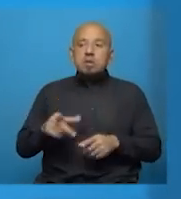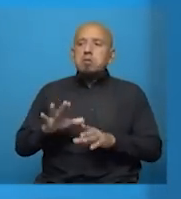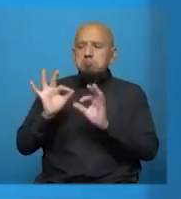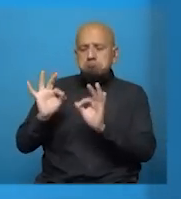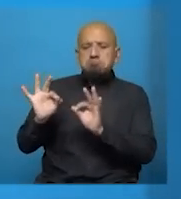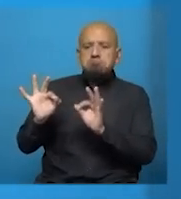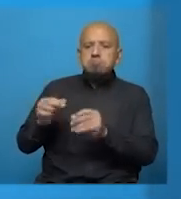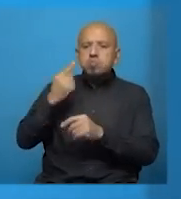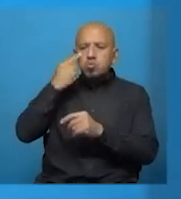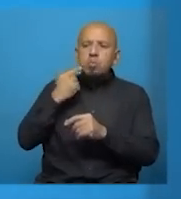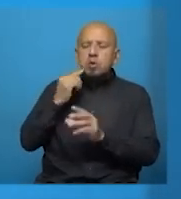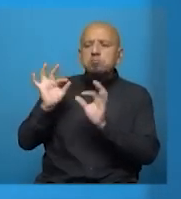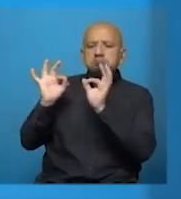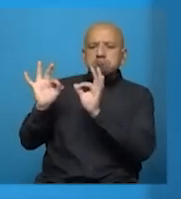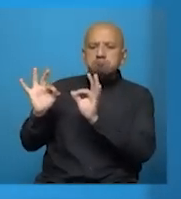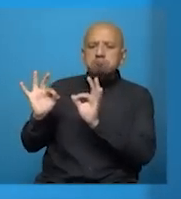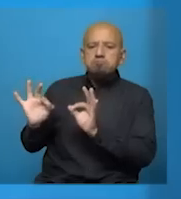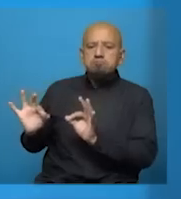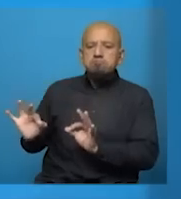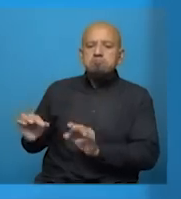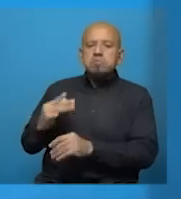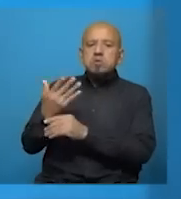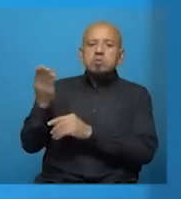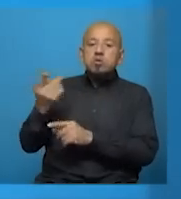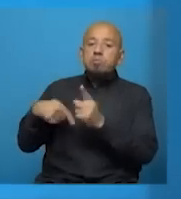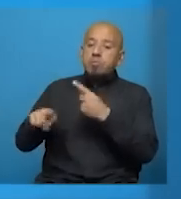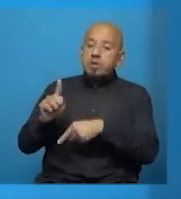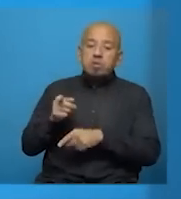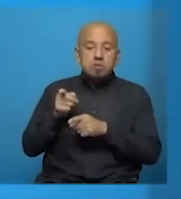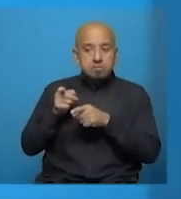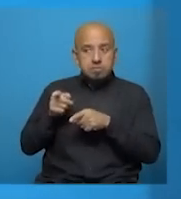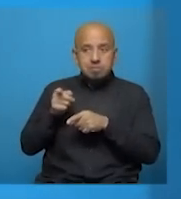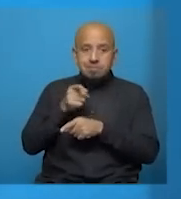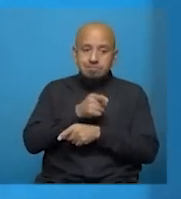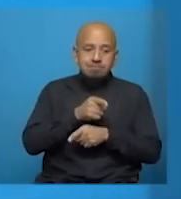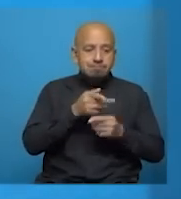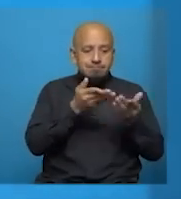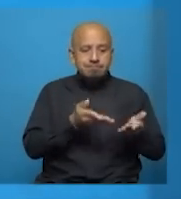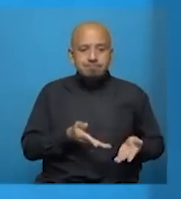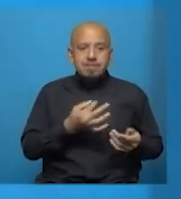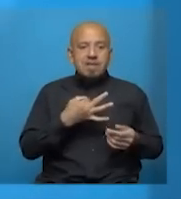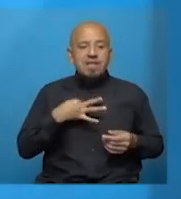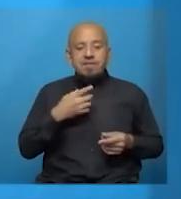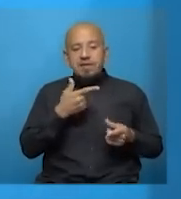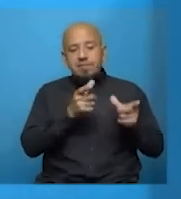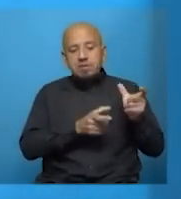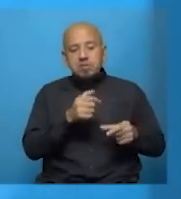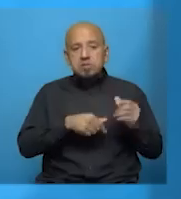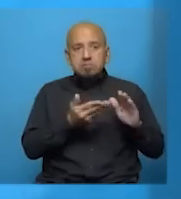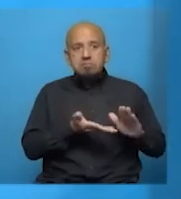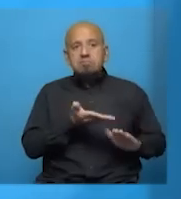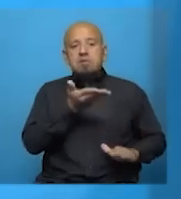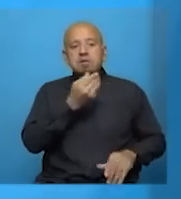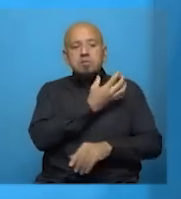parece que tuvo un crecimiento del 5%, sin embargo, eso no se refleja en la vida de la gente. Aumentó la